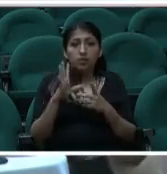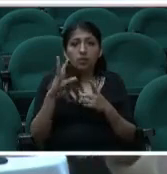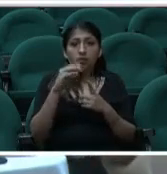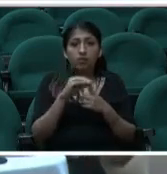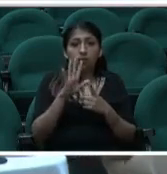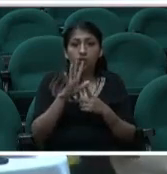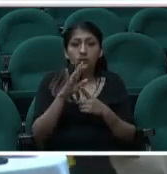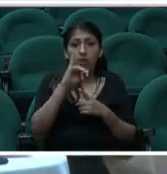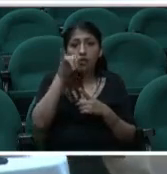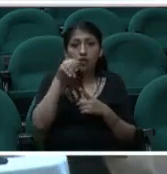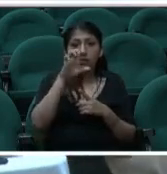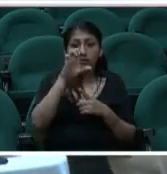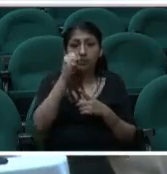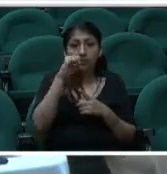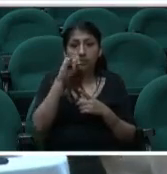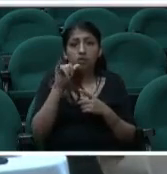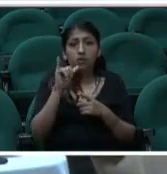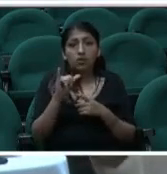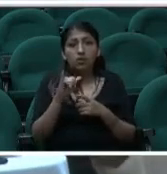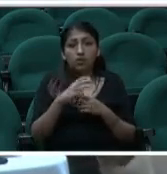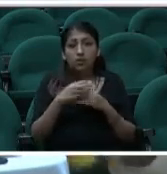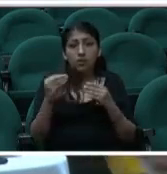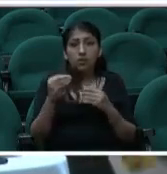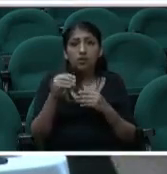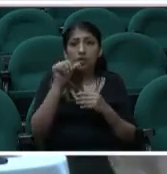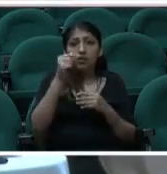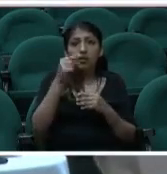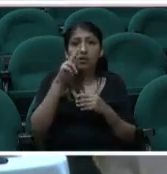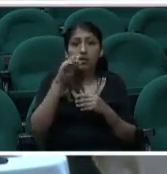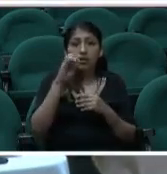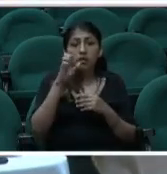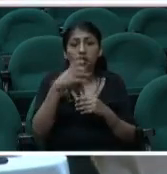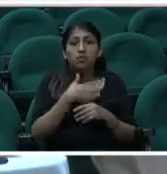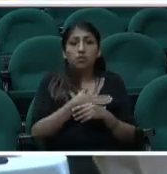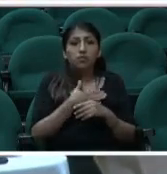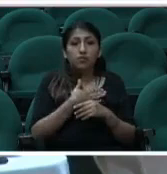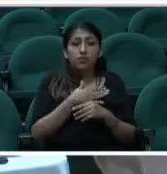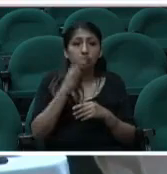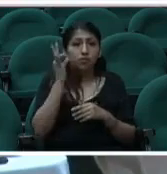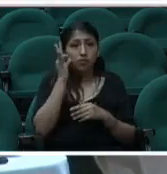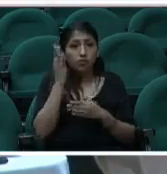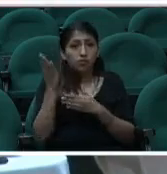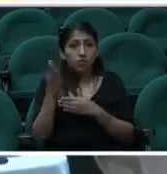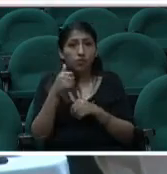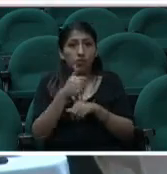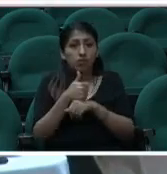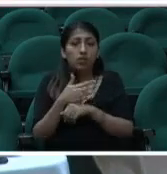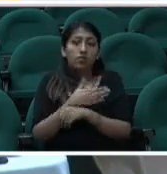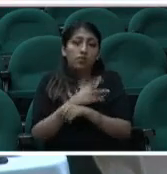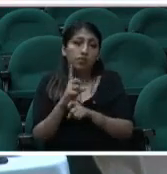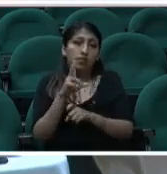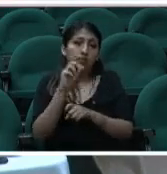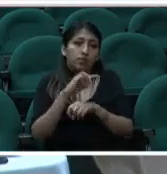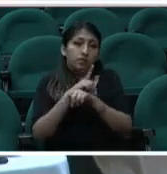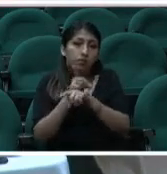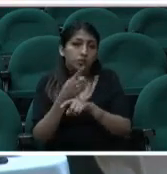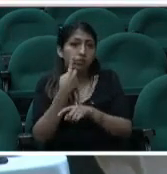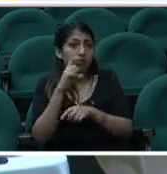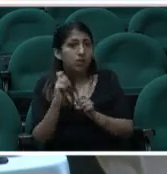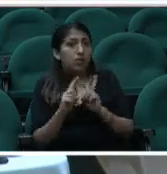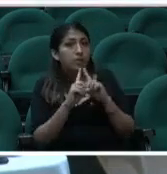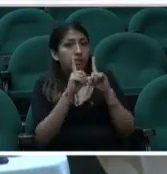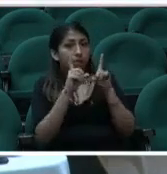la candidata en helmand y el candidato granda tenga la bondad en la candidata de 100 german tiene 30